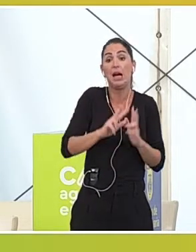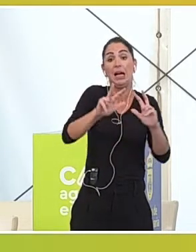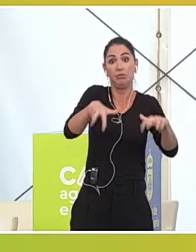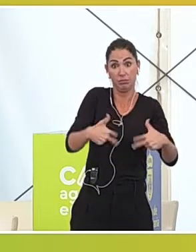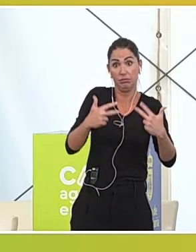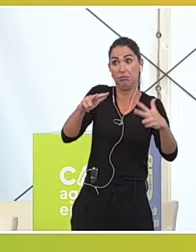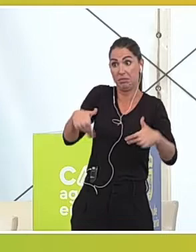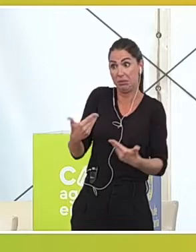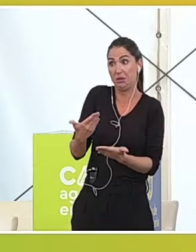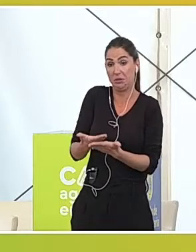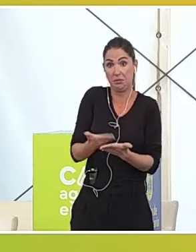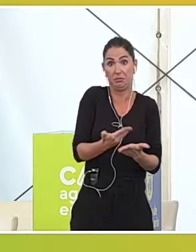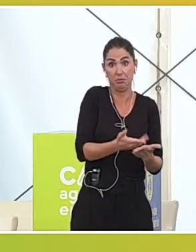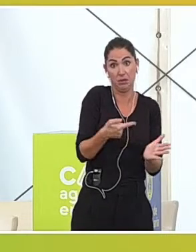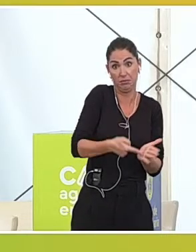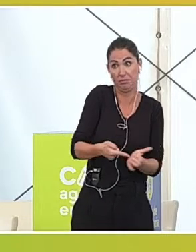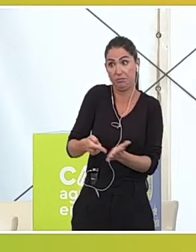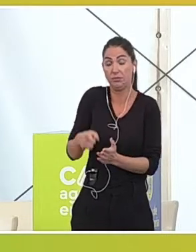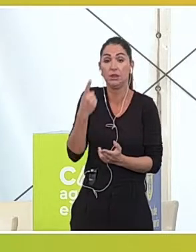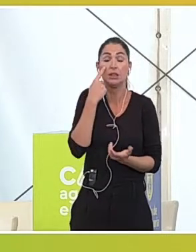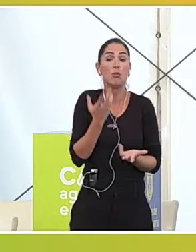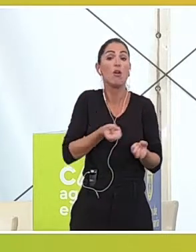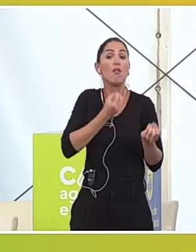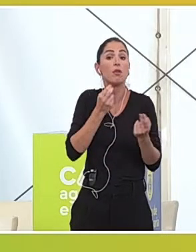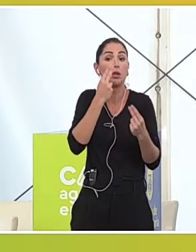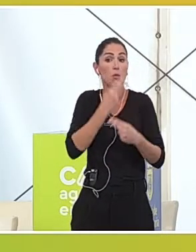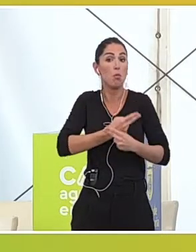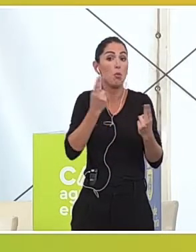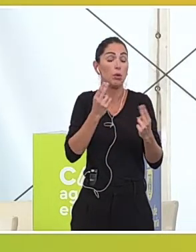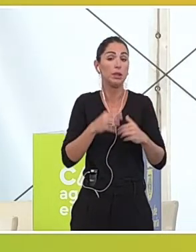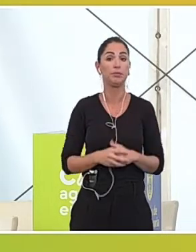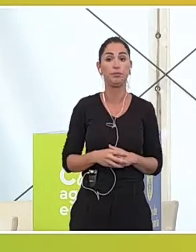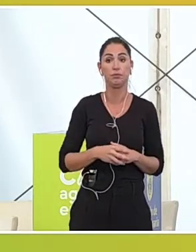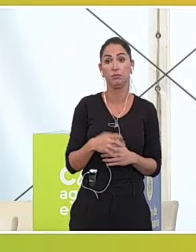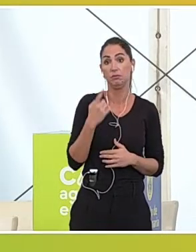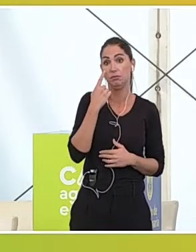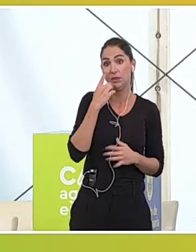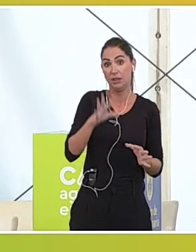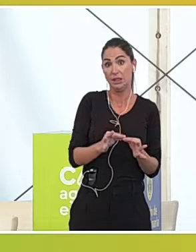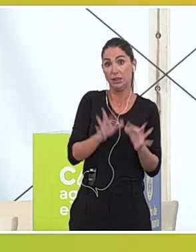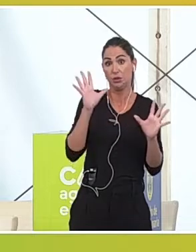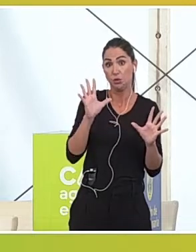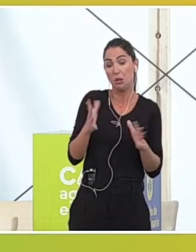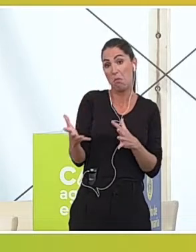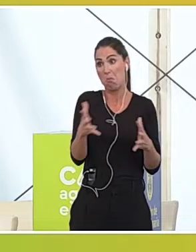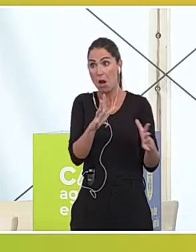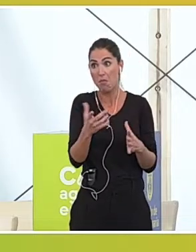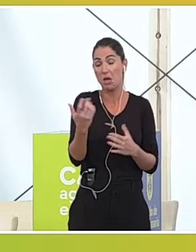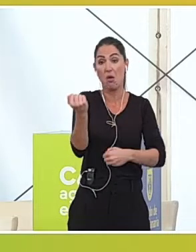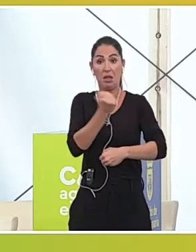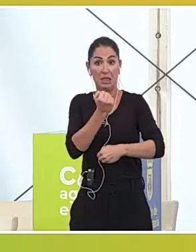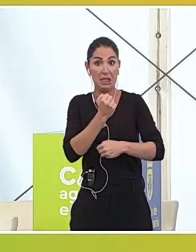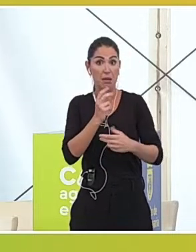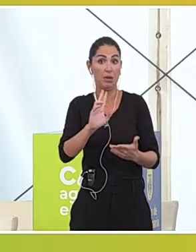autorizaciones y ahí vamos. Ahora mismo estamos en información pública y a ver si andamos con suerte y por allá por diciembre tenemos la